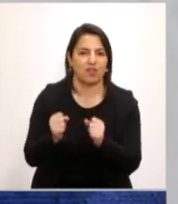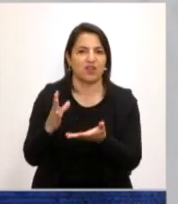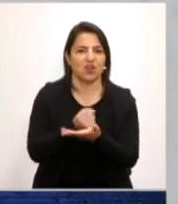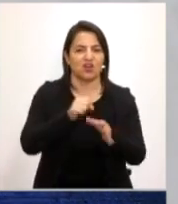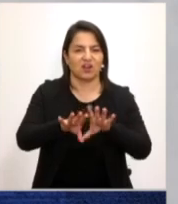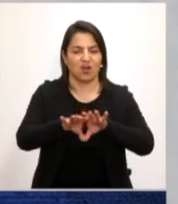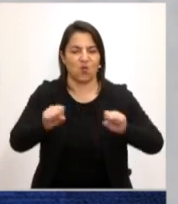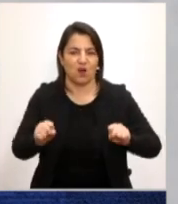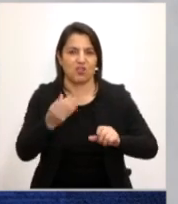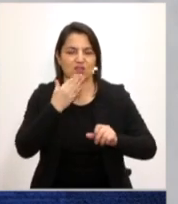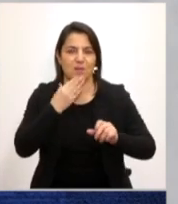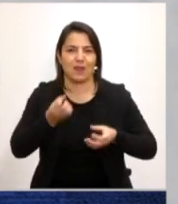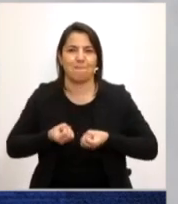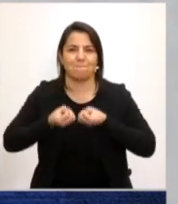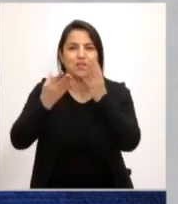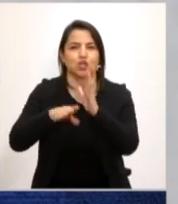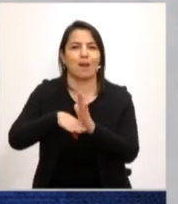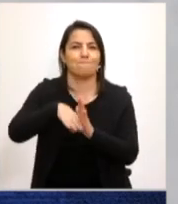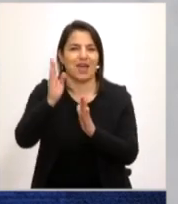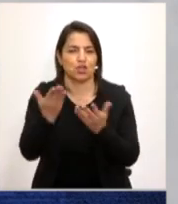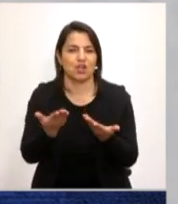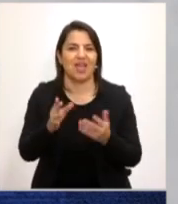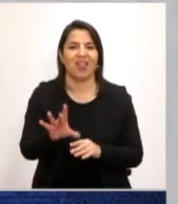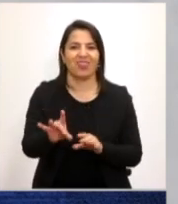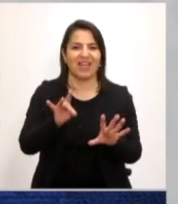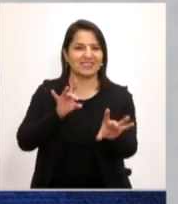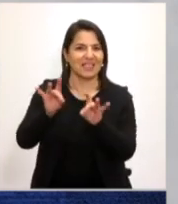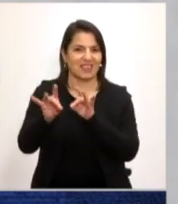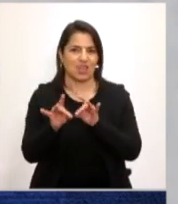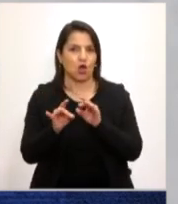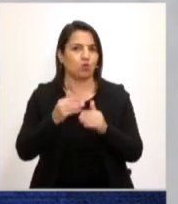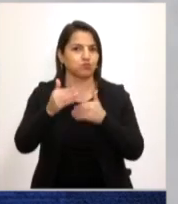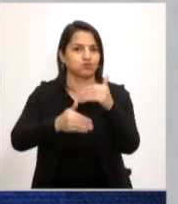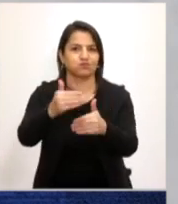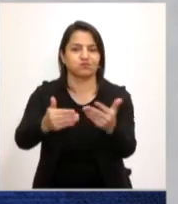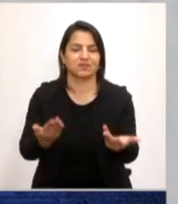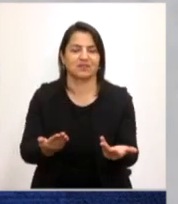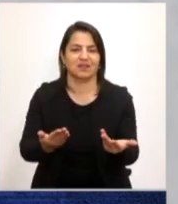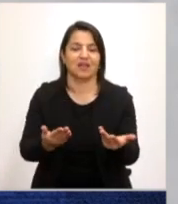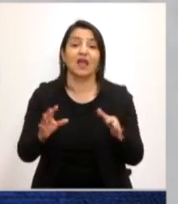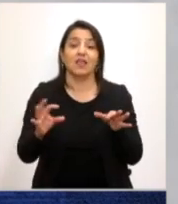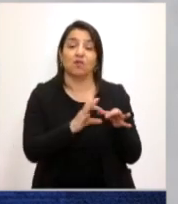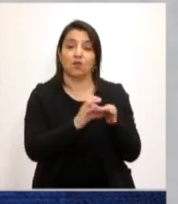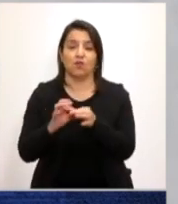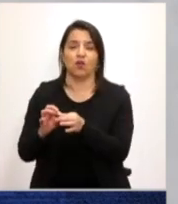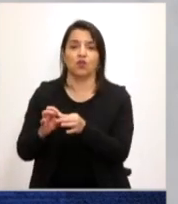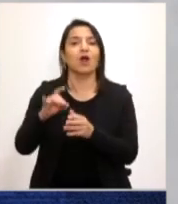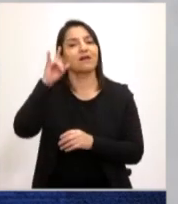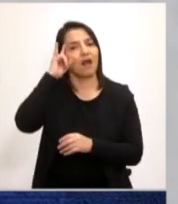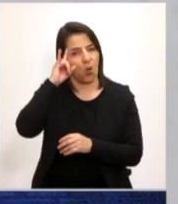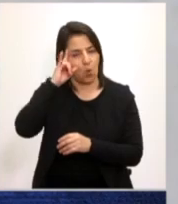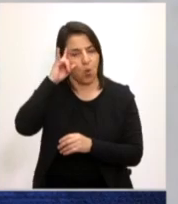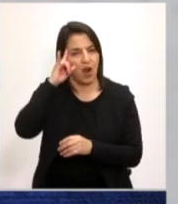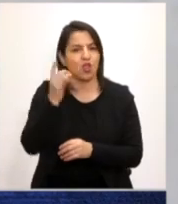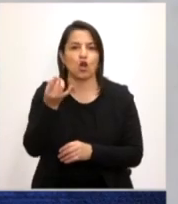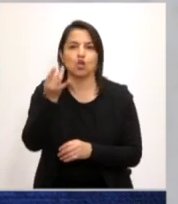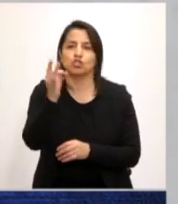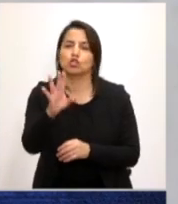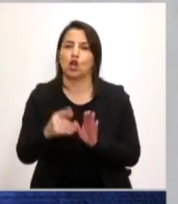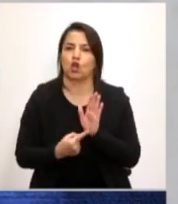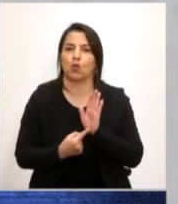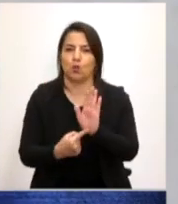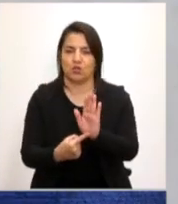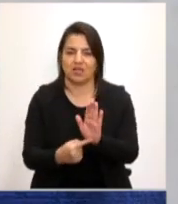la expresión de mayorías, las que han decidido su destino. Recuerdo esto tan solo para señalar que realizamos una